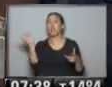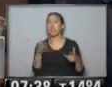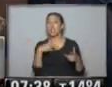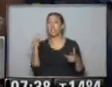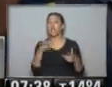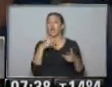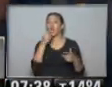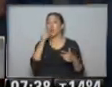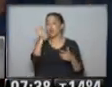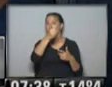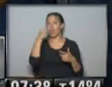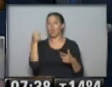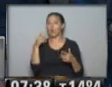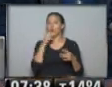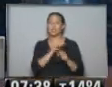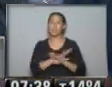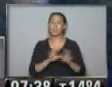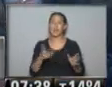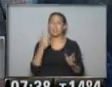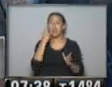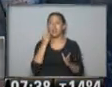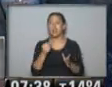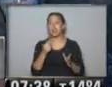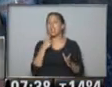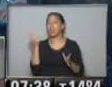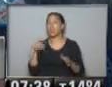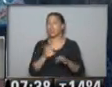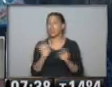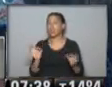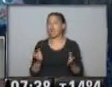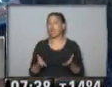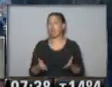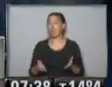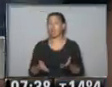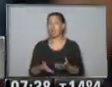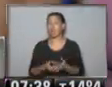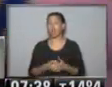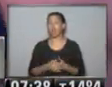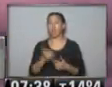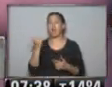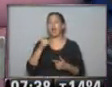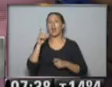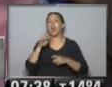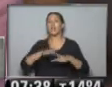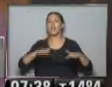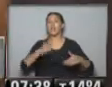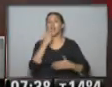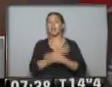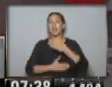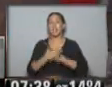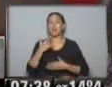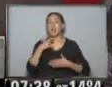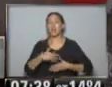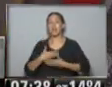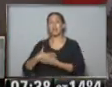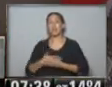cosas del freezer y no aguanta más la gente. Hace 3 días y no vino nadie ya. Hay gente con chicos discapacitados, hay gente con nenes